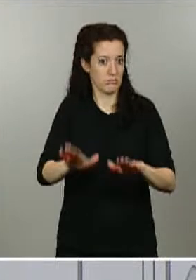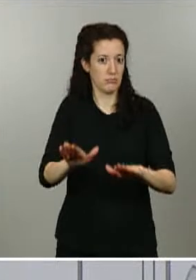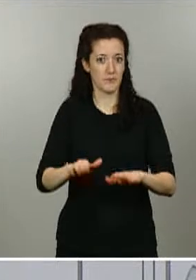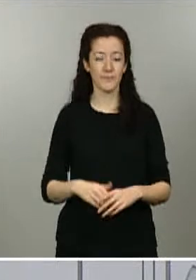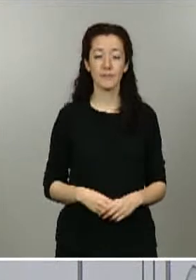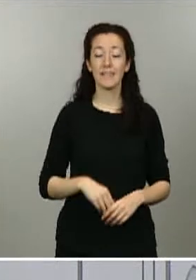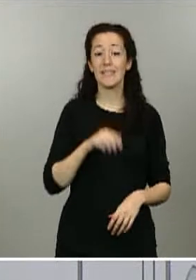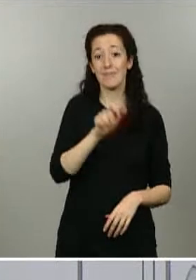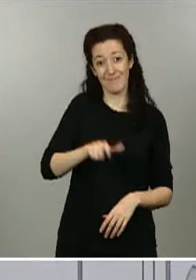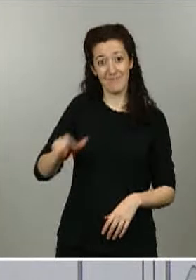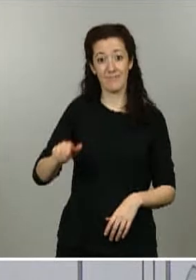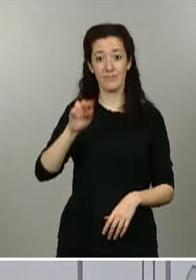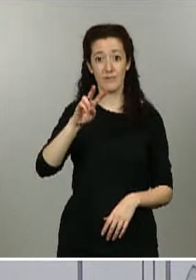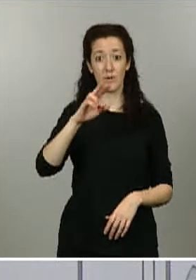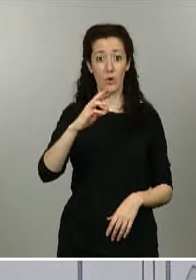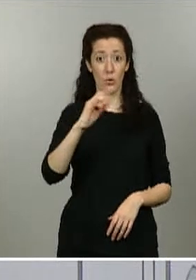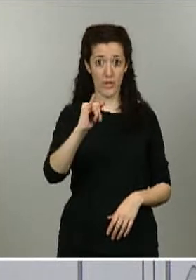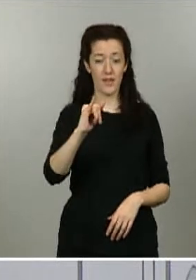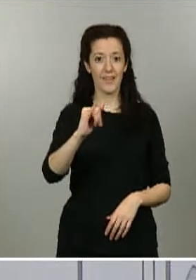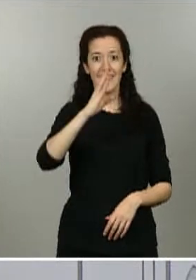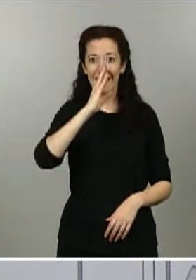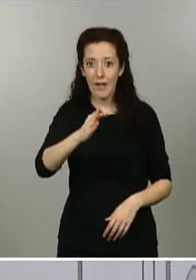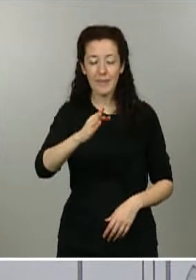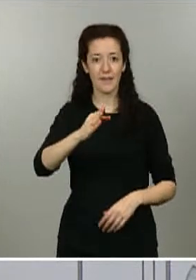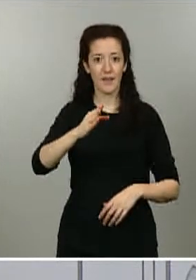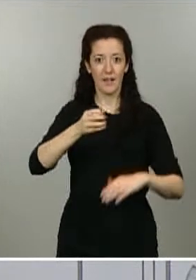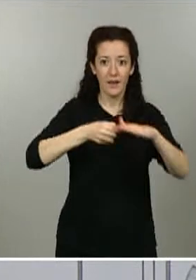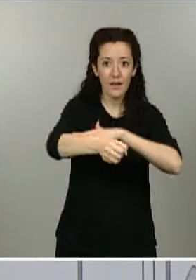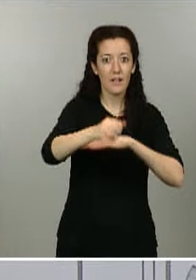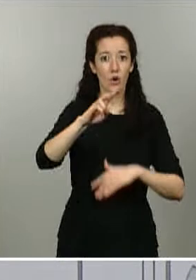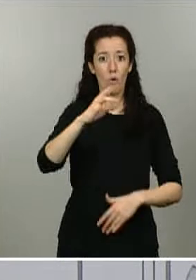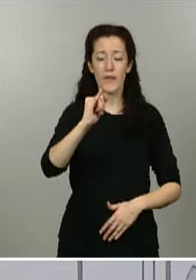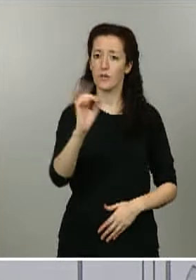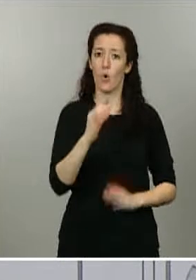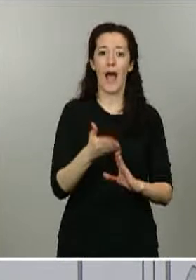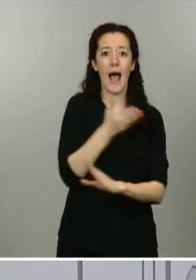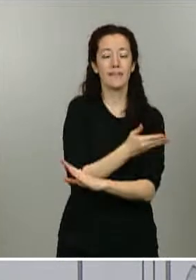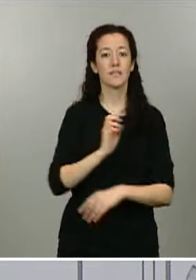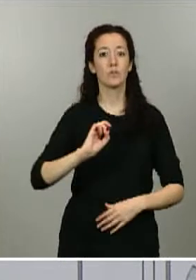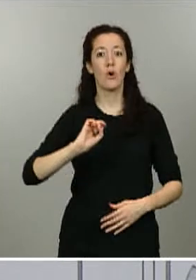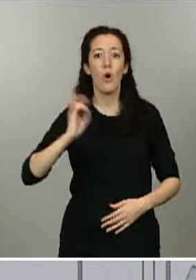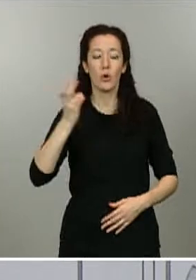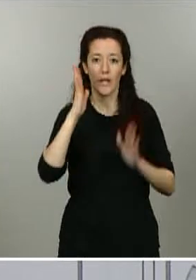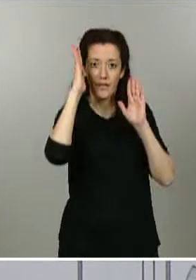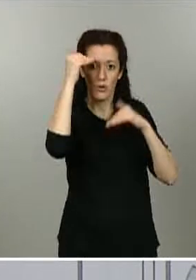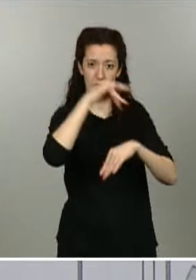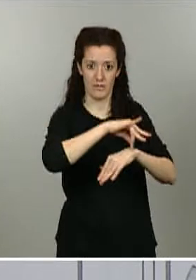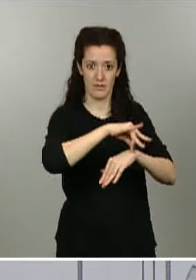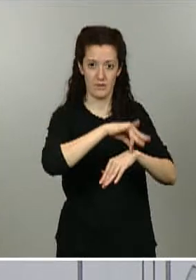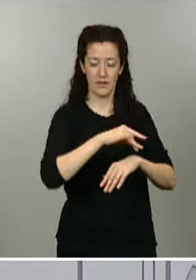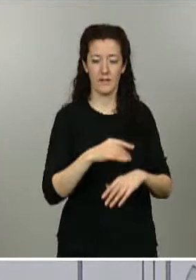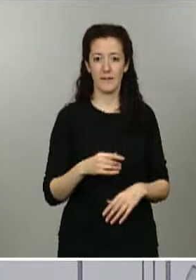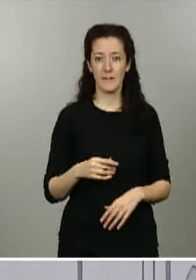vez ingresan directamente en esa unidad. Por lo tanto, el incremento en ingreso en UCIs hay que valorarlo